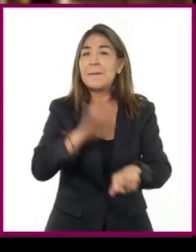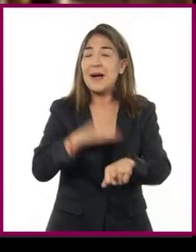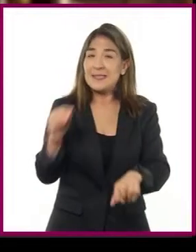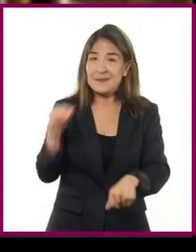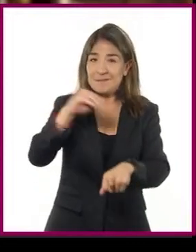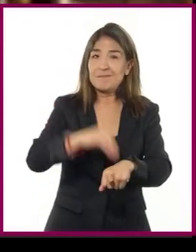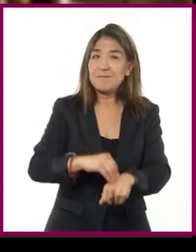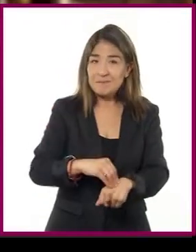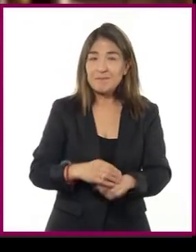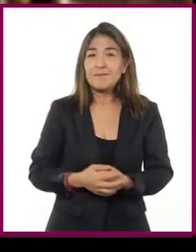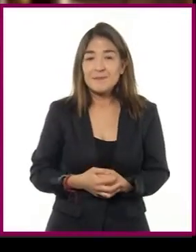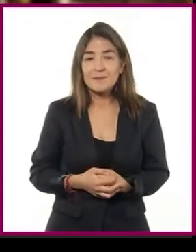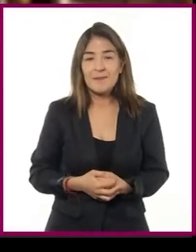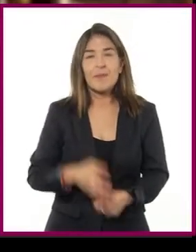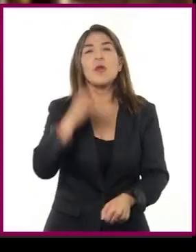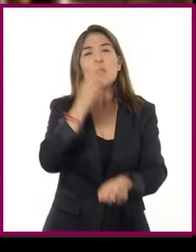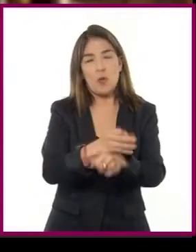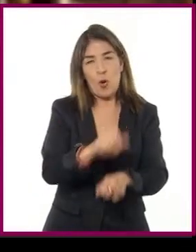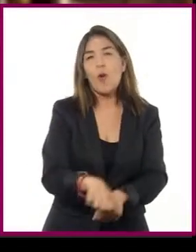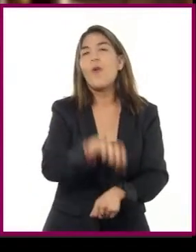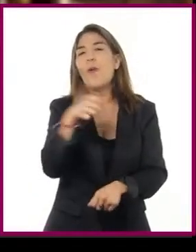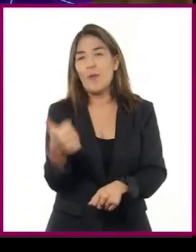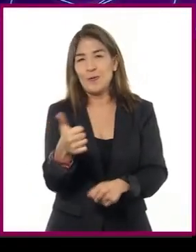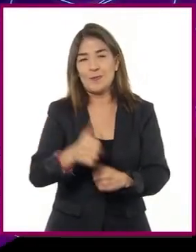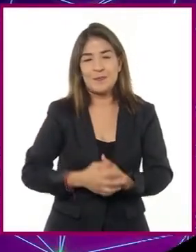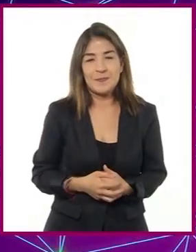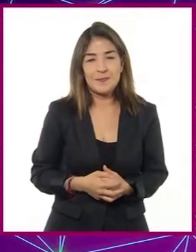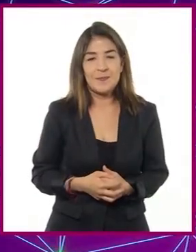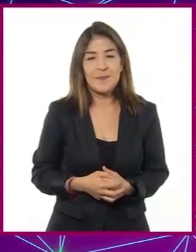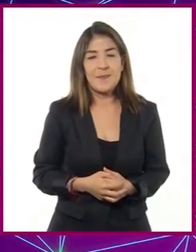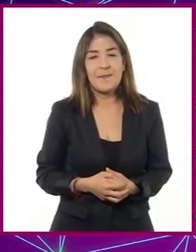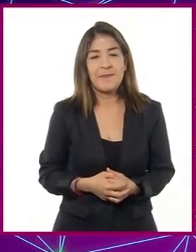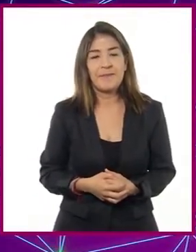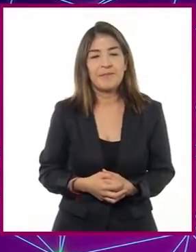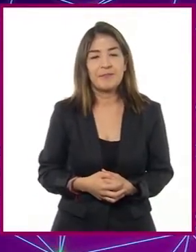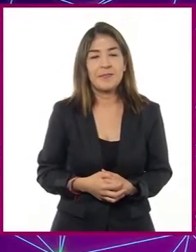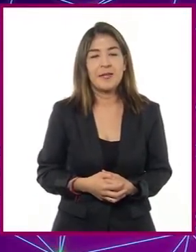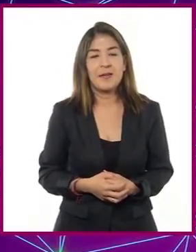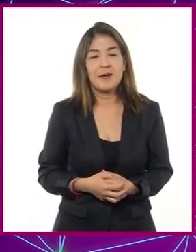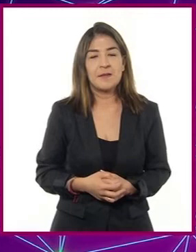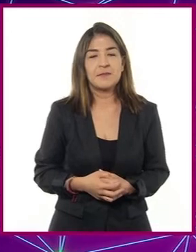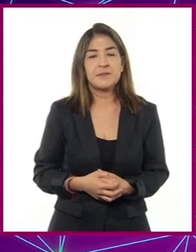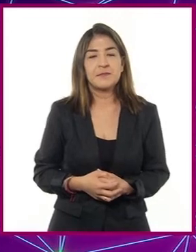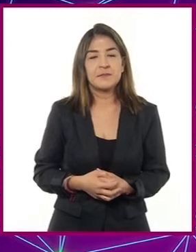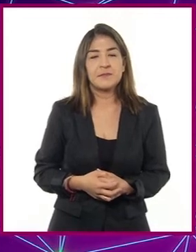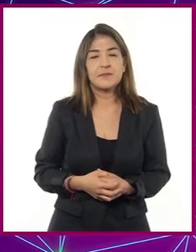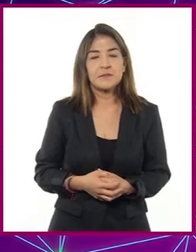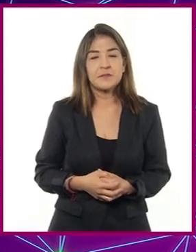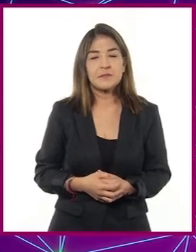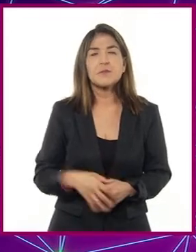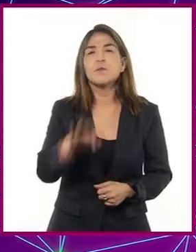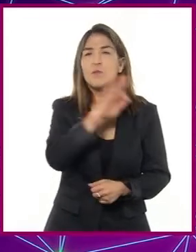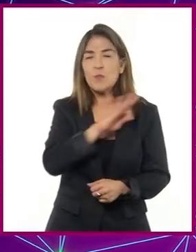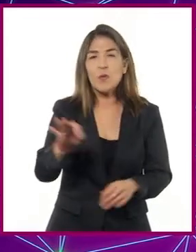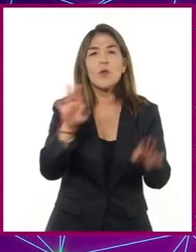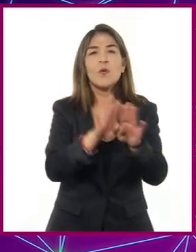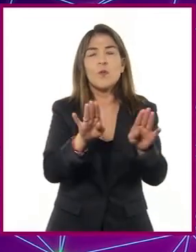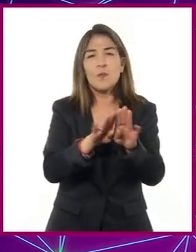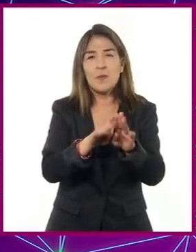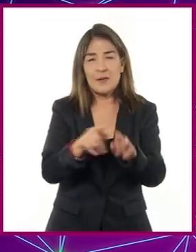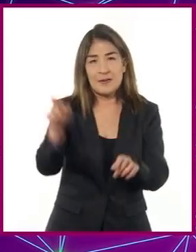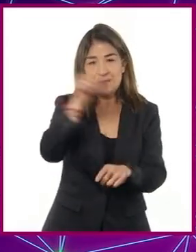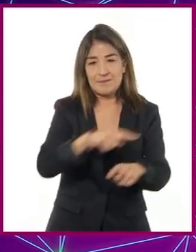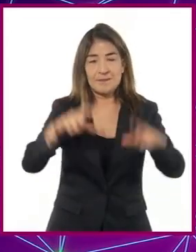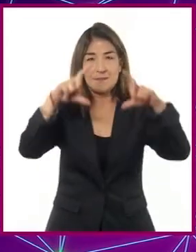adicional? Vamos a otra más. Es posible trazar un círculo